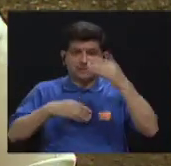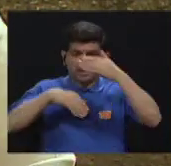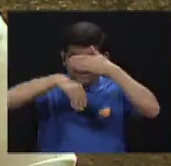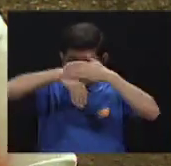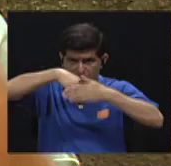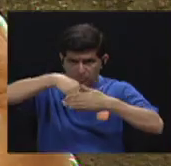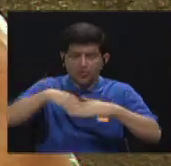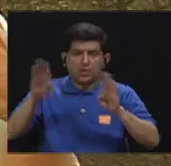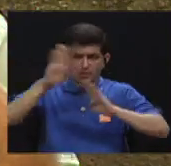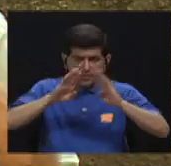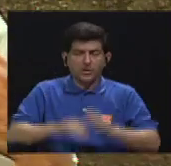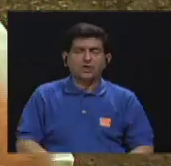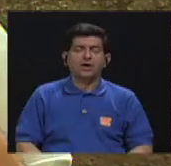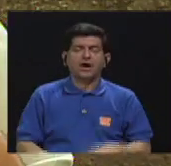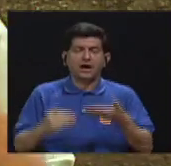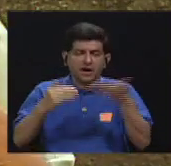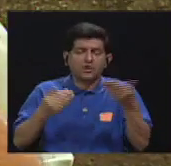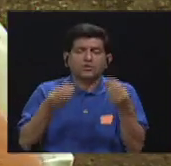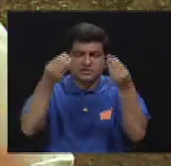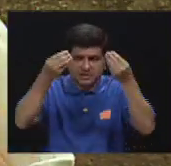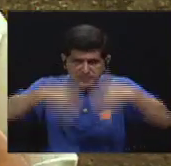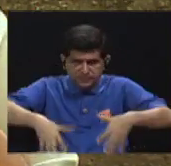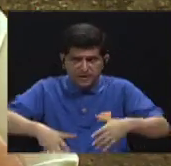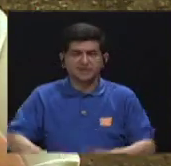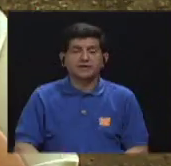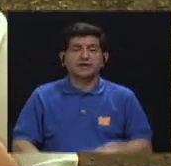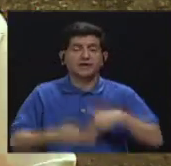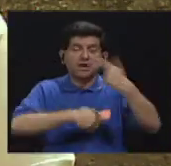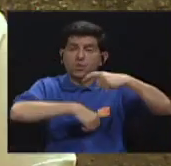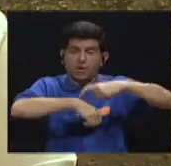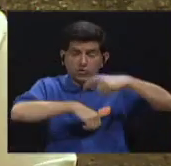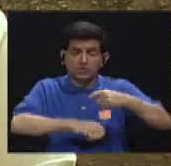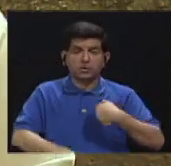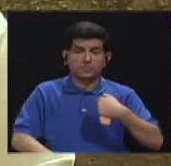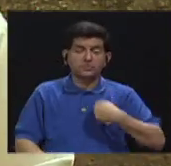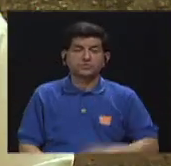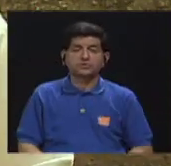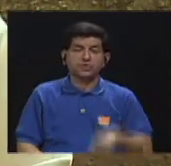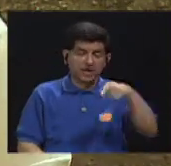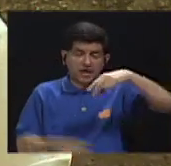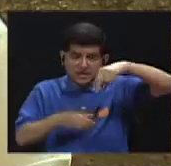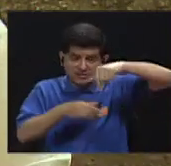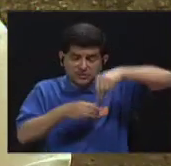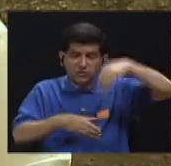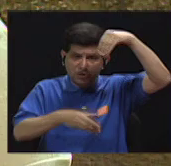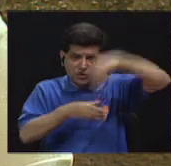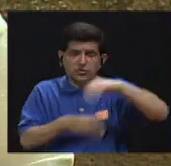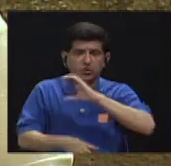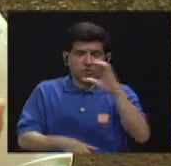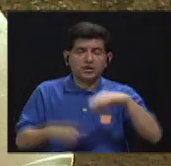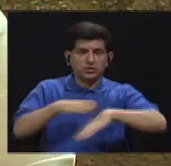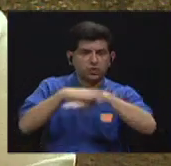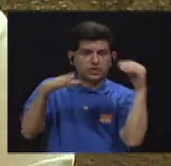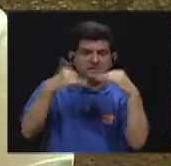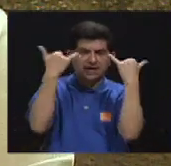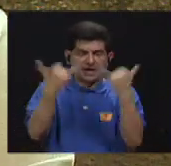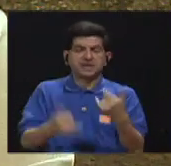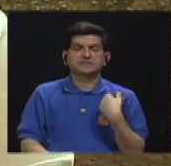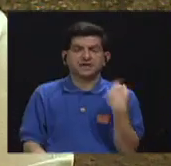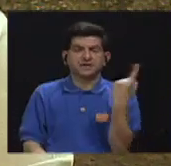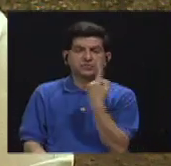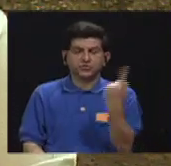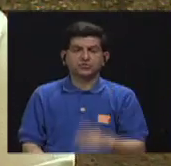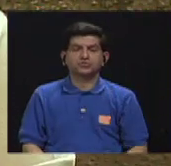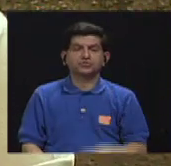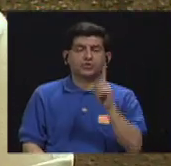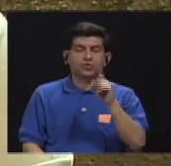llegar un momento dado en que se van perdiendo los elementos. Con el tiempo, si yo dejo el tornillo en la Coca-Cola y lo saco, pues va a llegar un momento dado en que yo